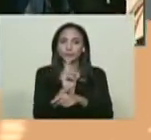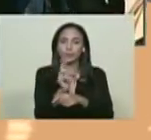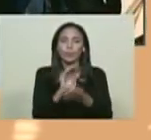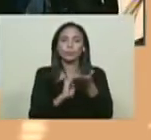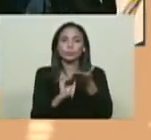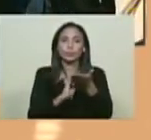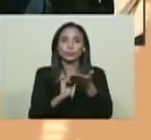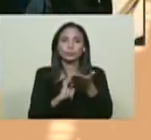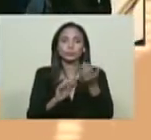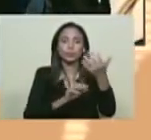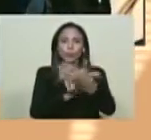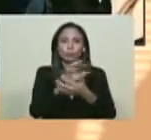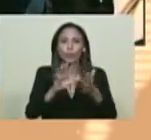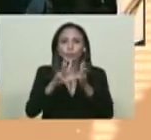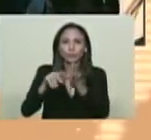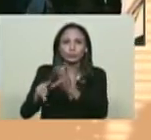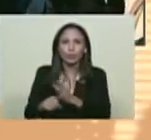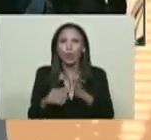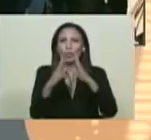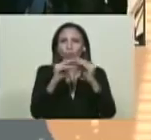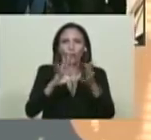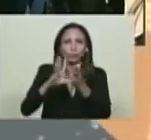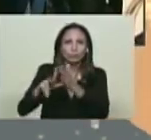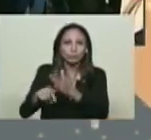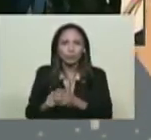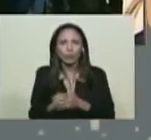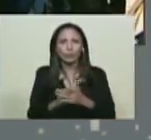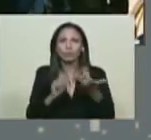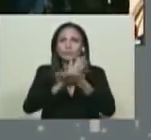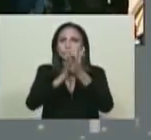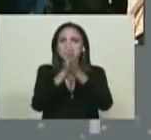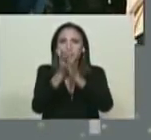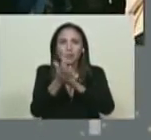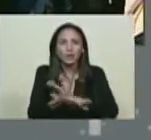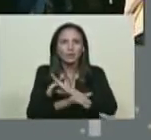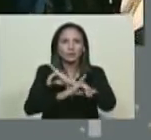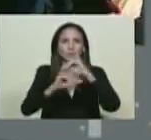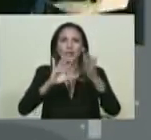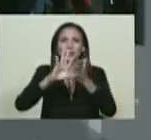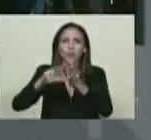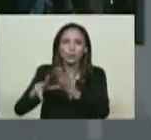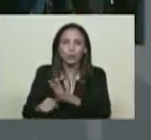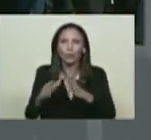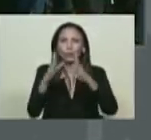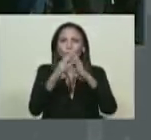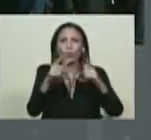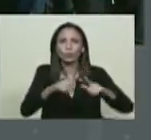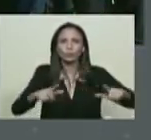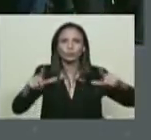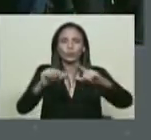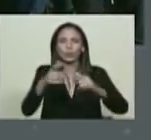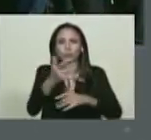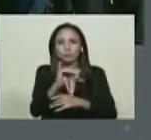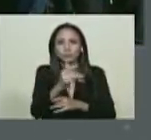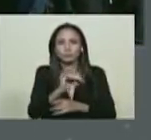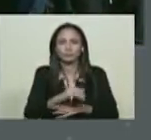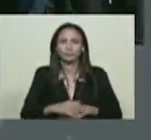los especuladores, contra los ladrones. Acabemos con los ladrones donde quiera que estén.